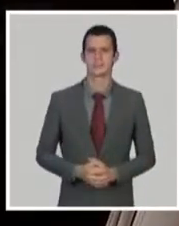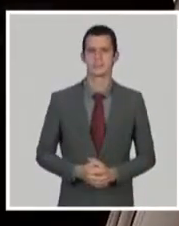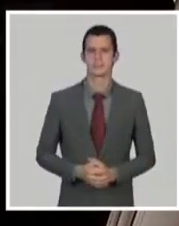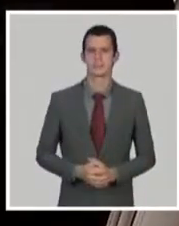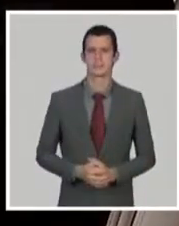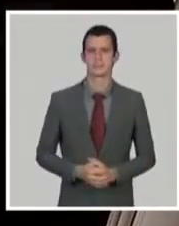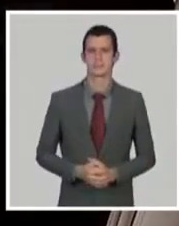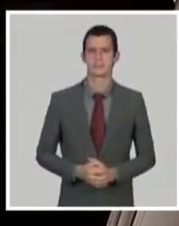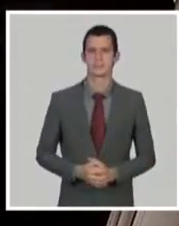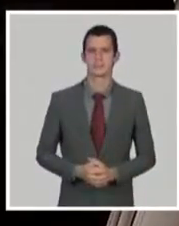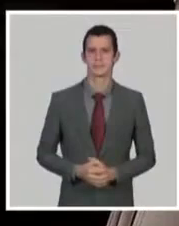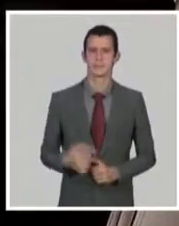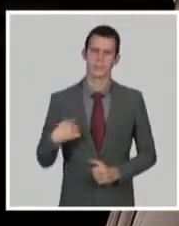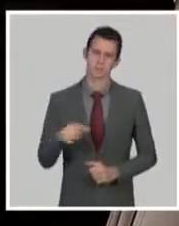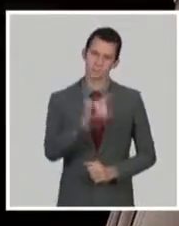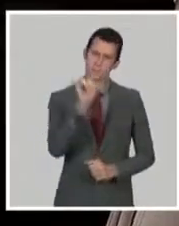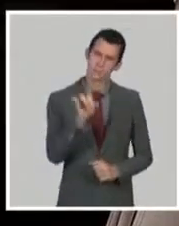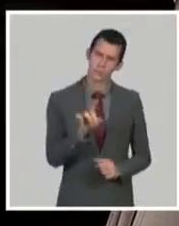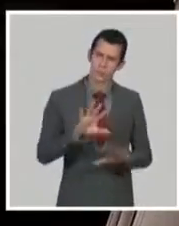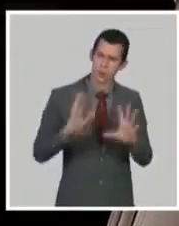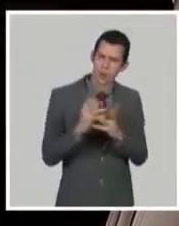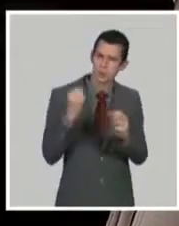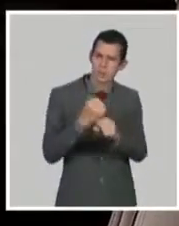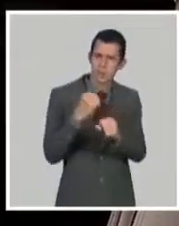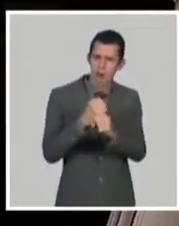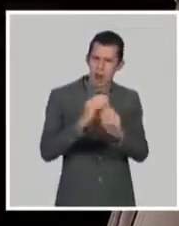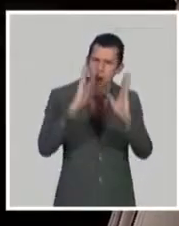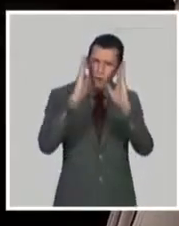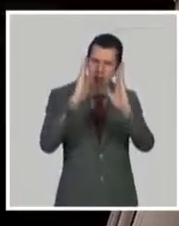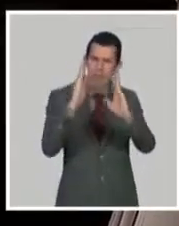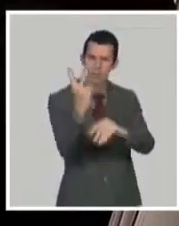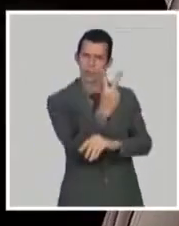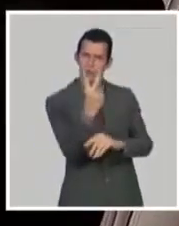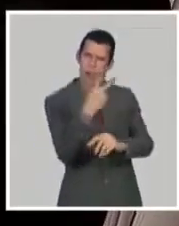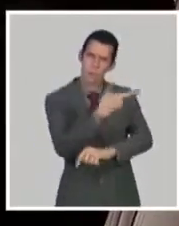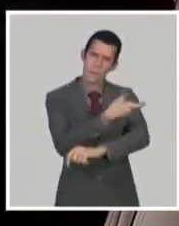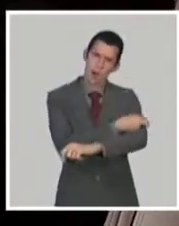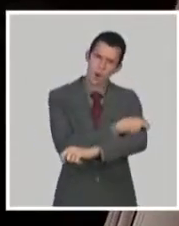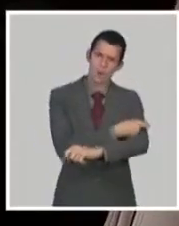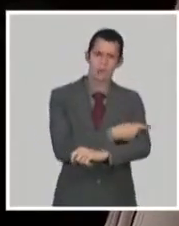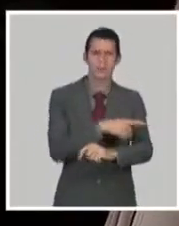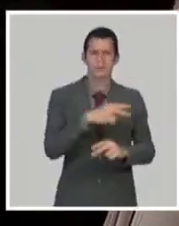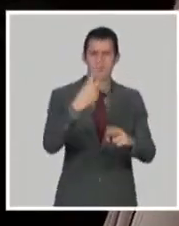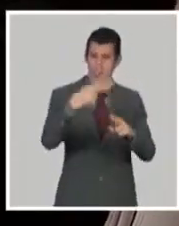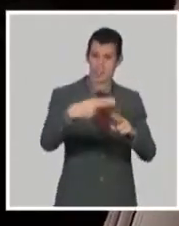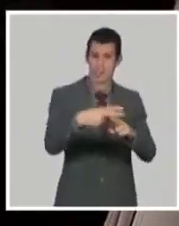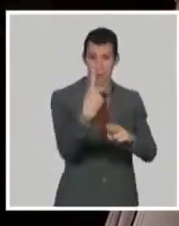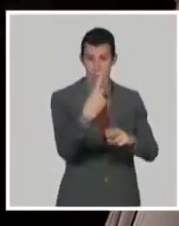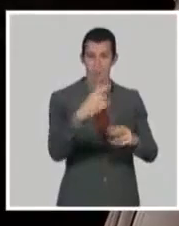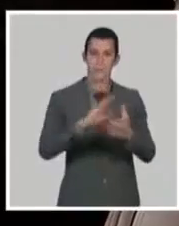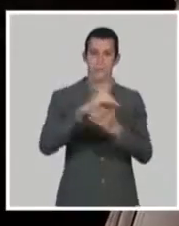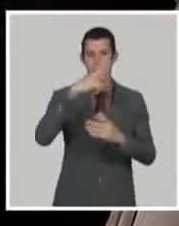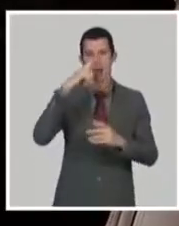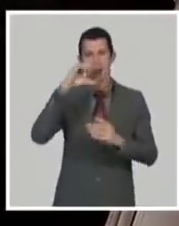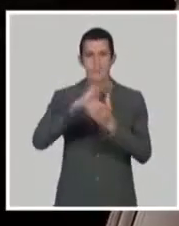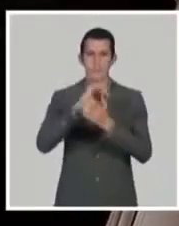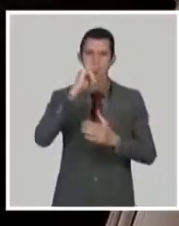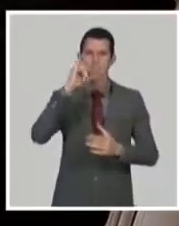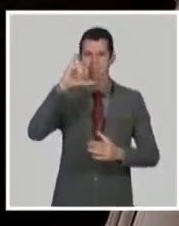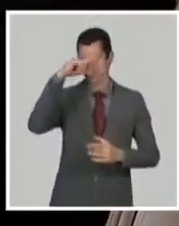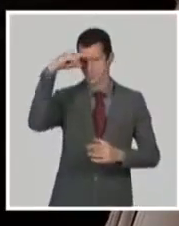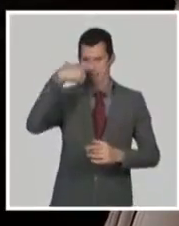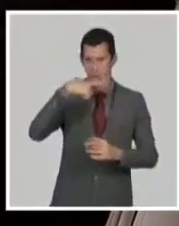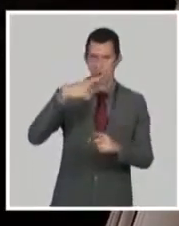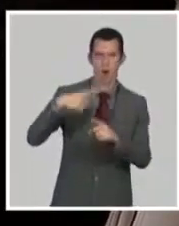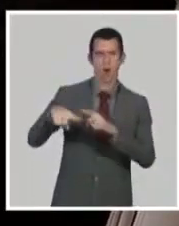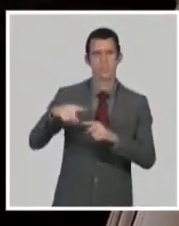del empeño del 6GB en dos candidatos vacunales, Mambisa y Abdala. Cómo la trayectoria, la experiencia del 6GB